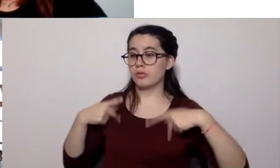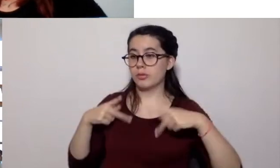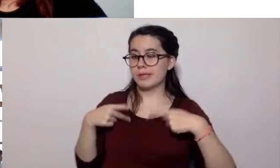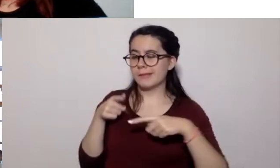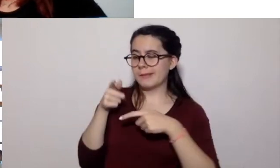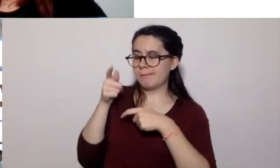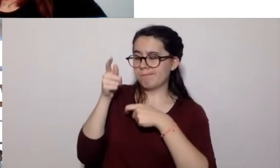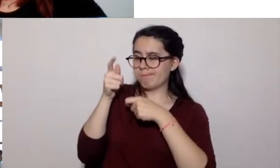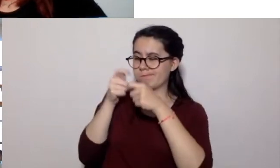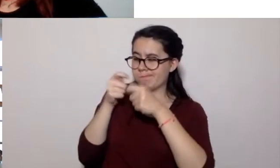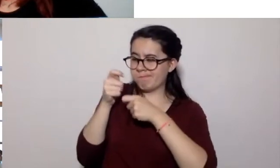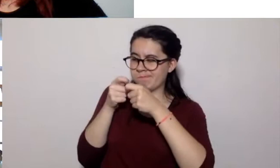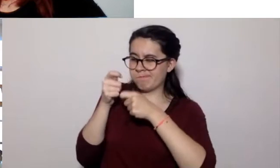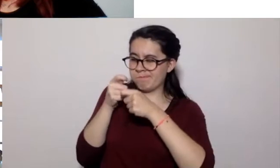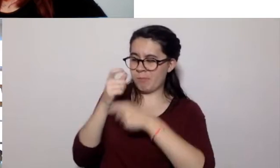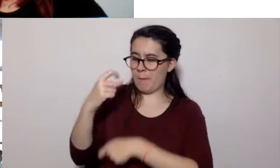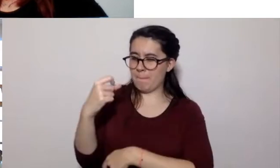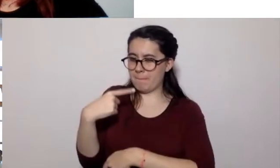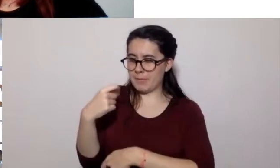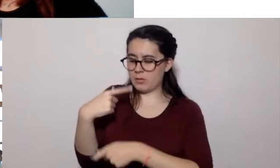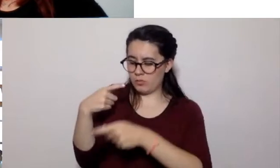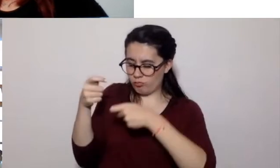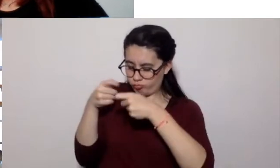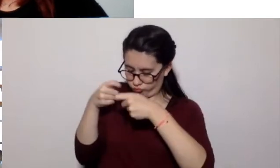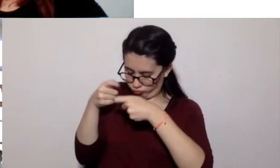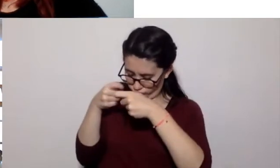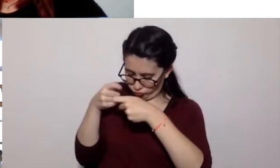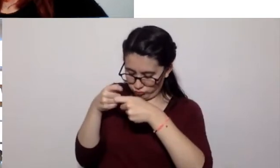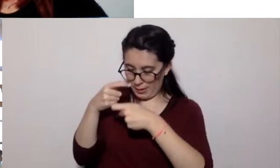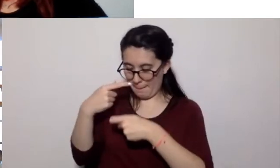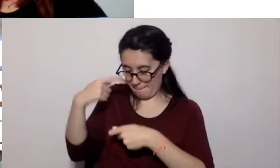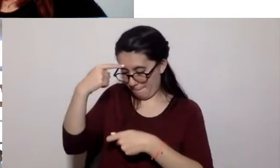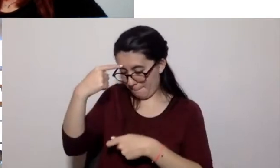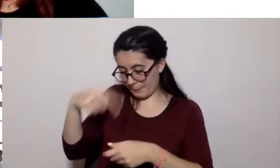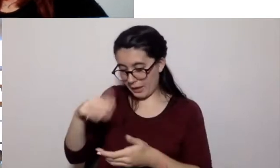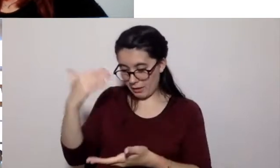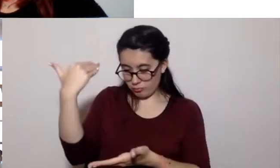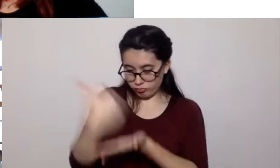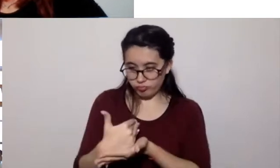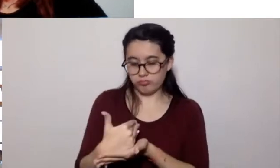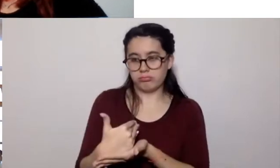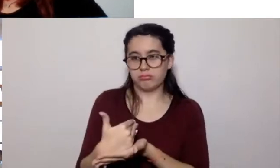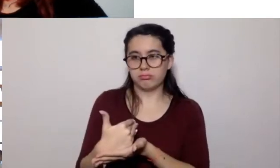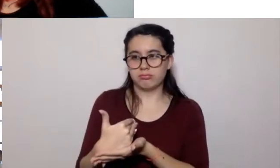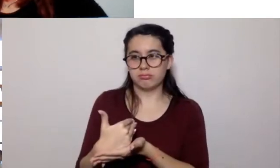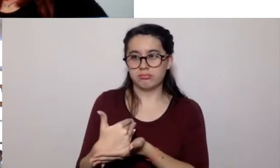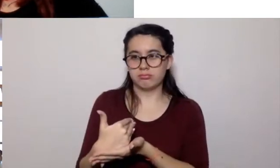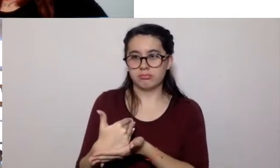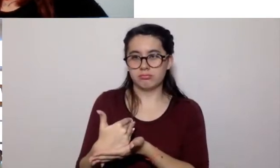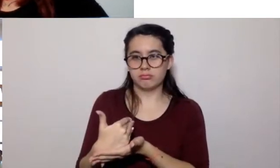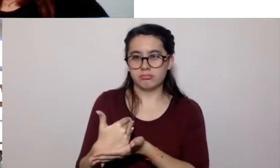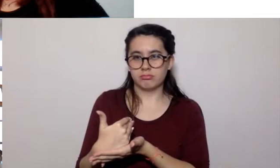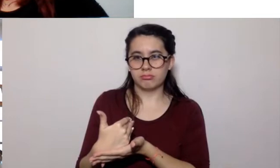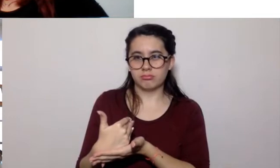puedes detener este proceso y no llegar al ataque de pánico, ¿no?